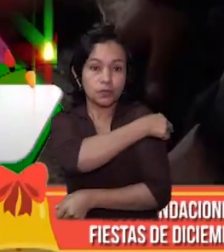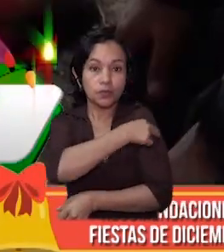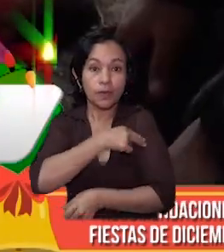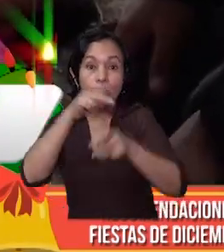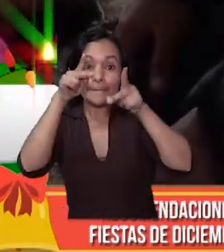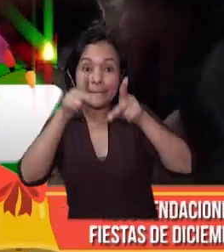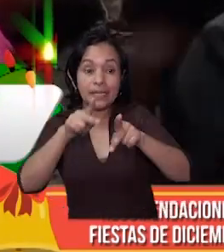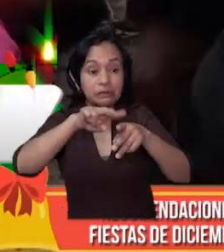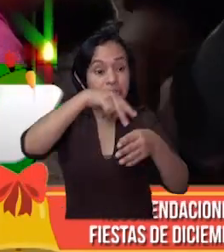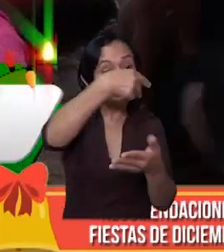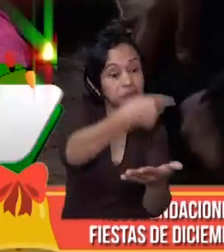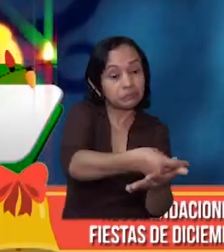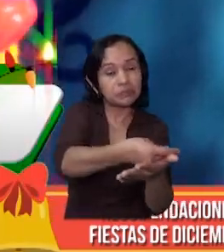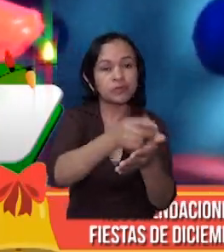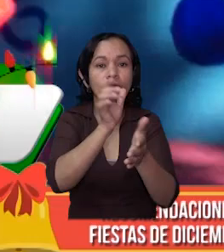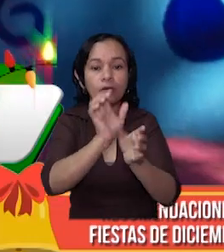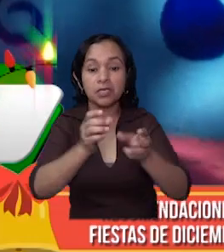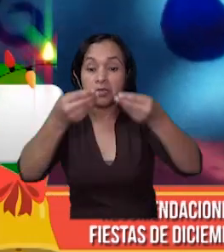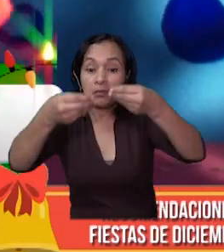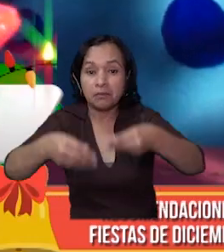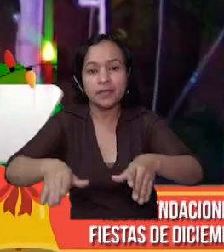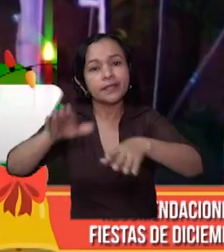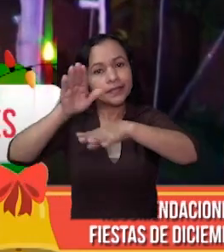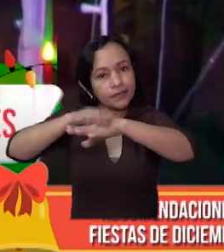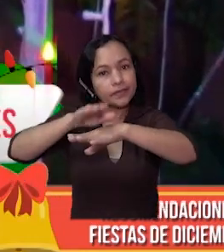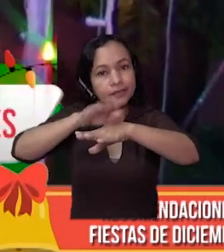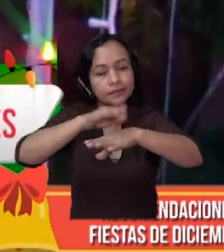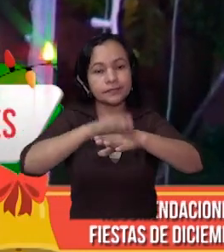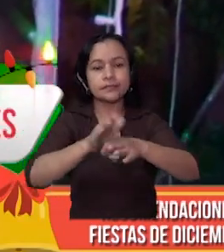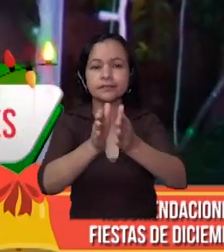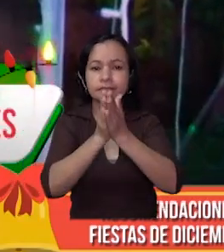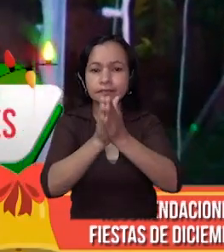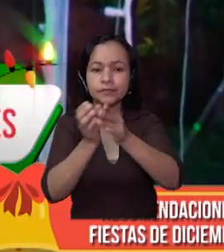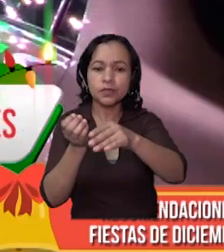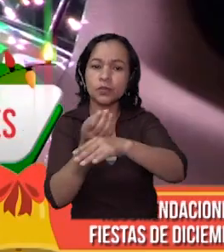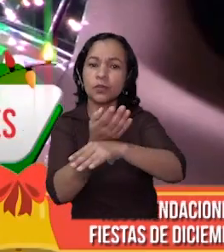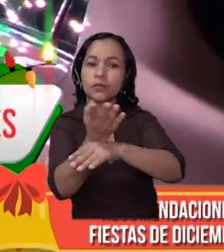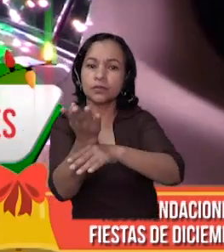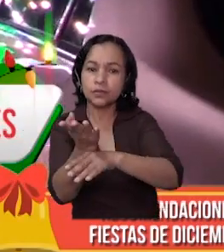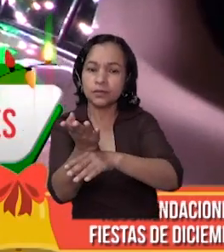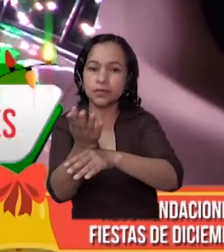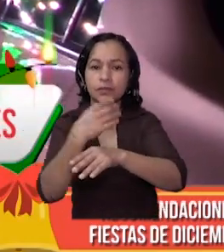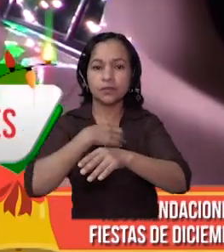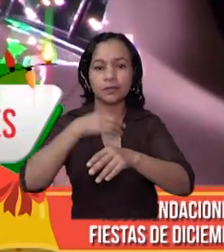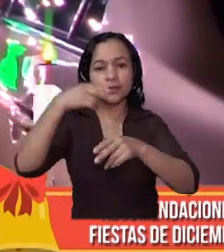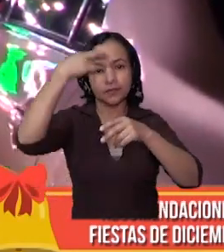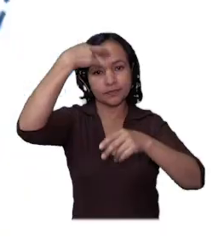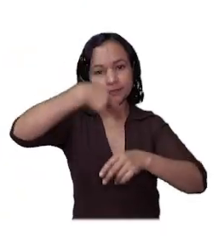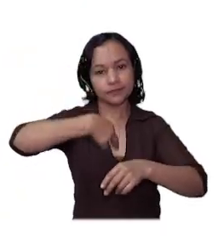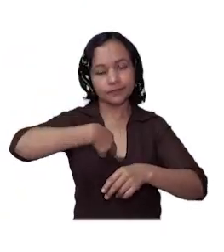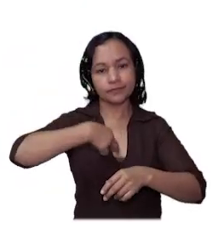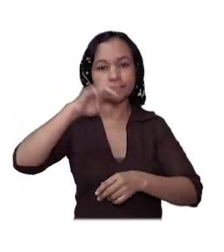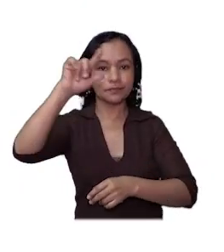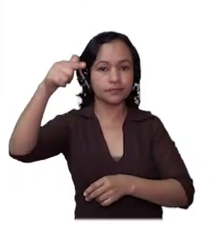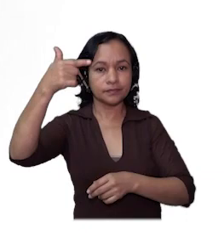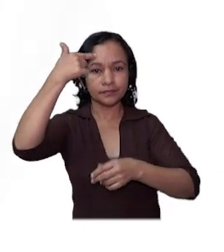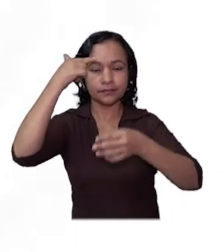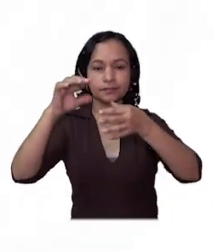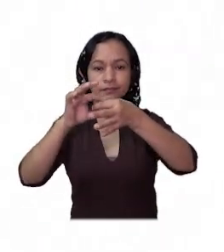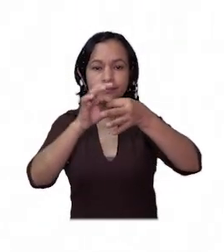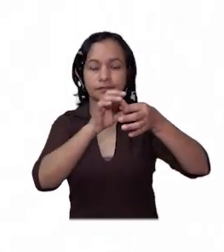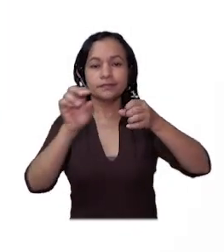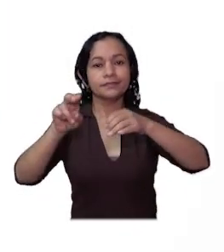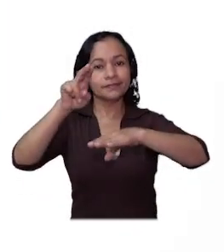sobre personas lesionadas o niños desaparecidos. Acatemos las orientaciones de nuestras autoridades. Gobierno